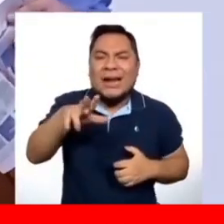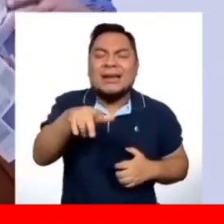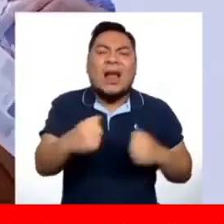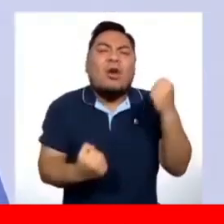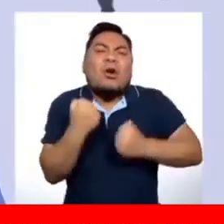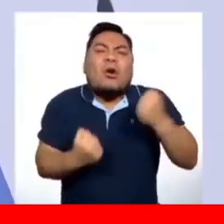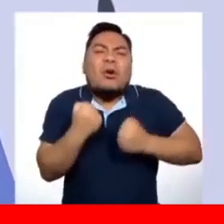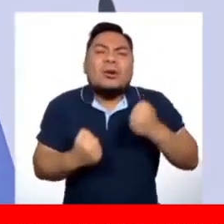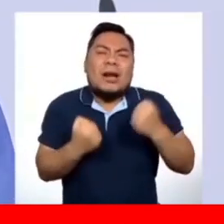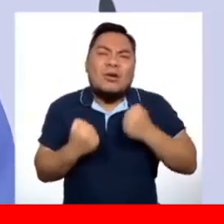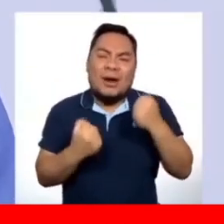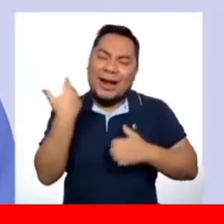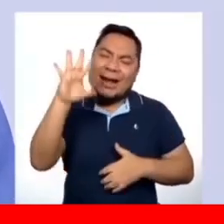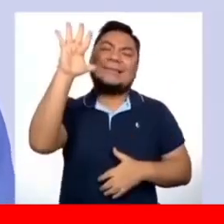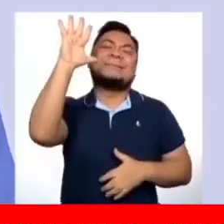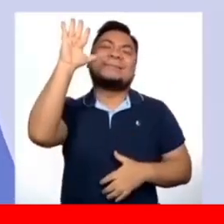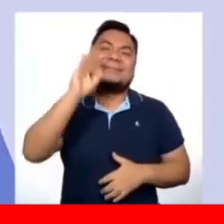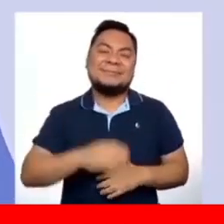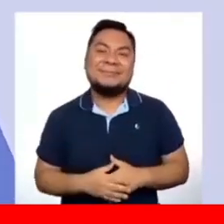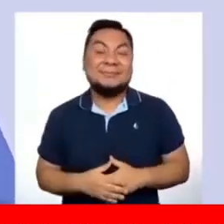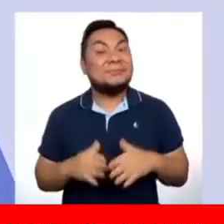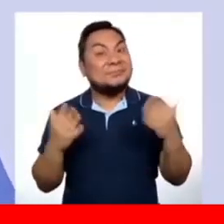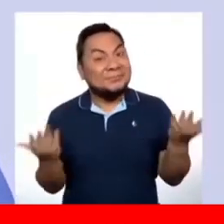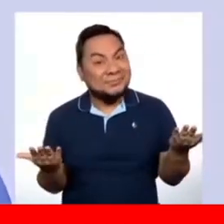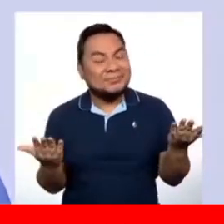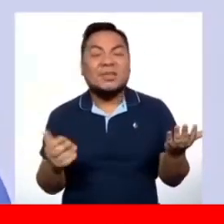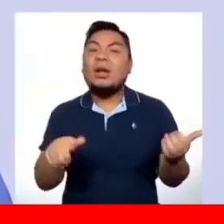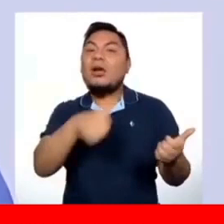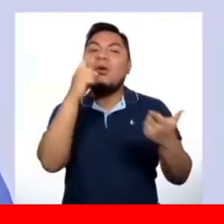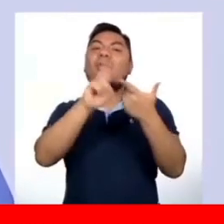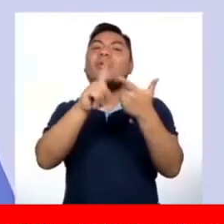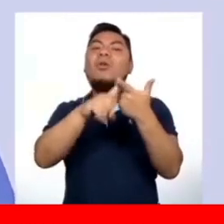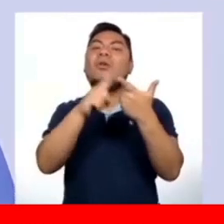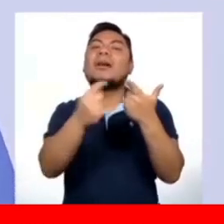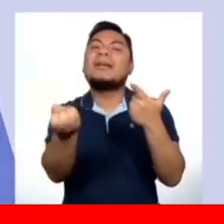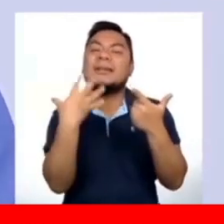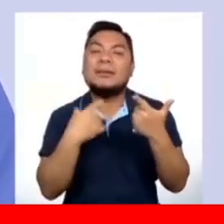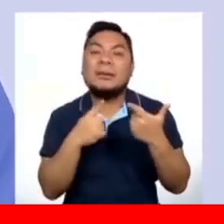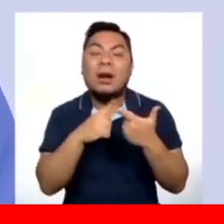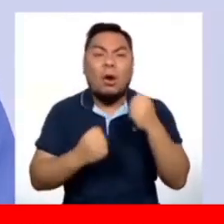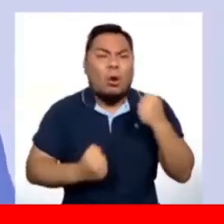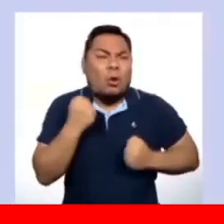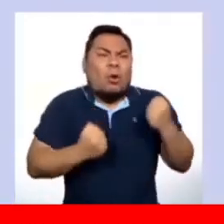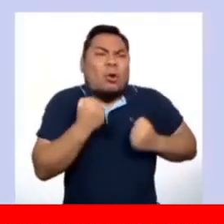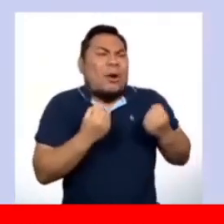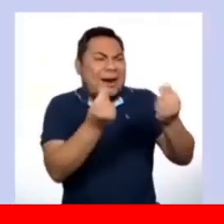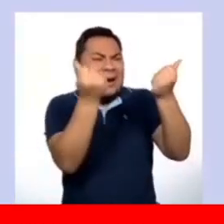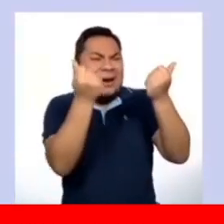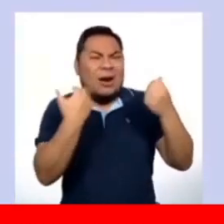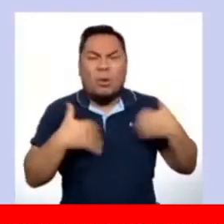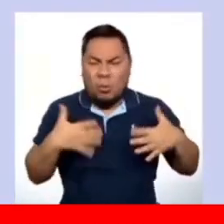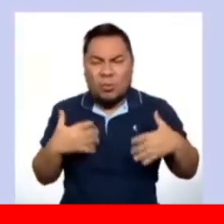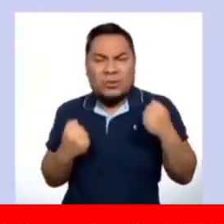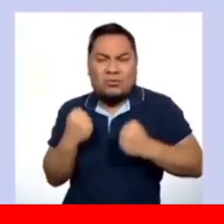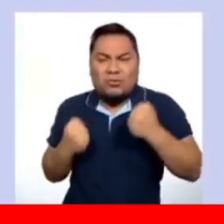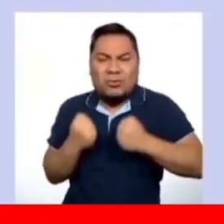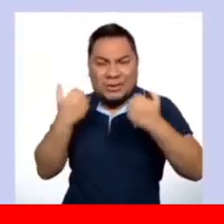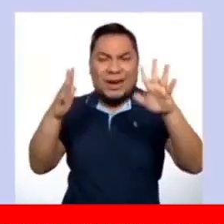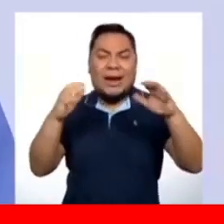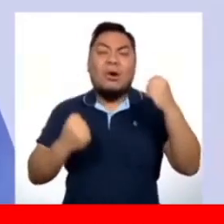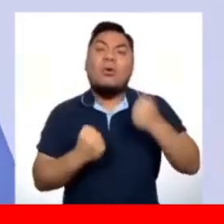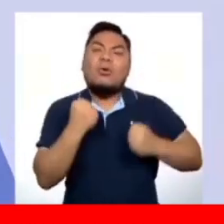Corre araña, corre ya. Muy bien. Y la segunda frase dice, corre ya, corre ya, corre